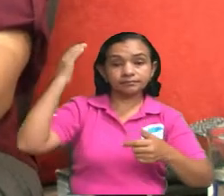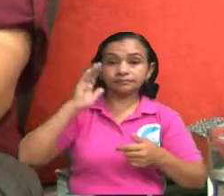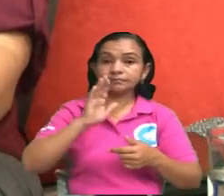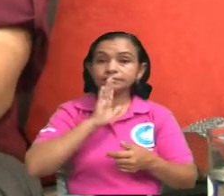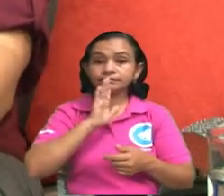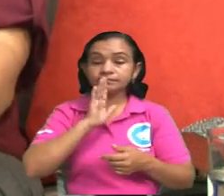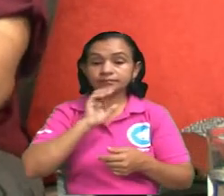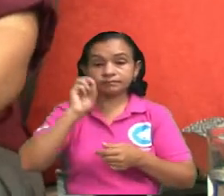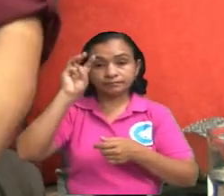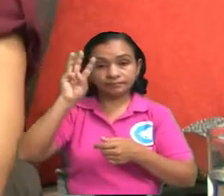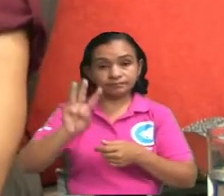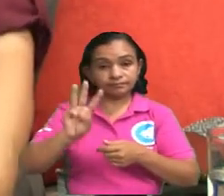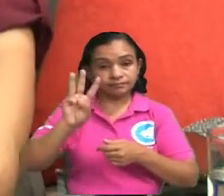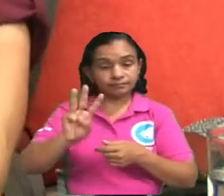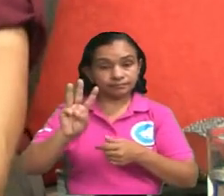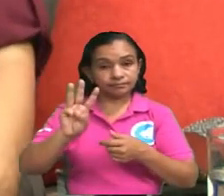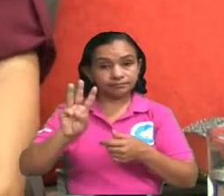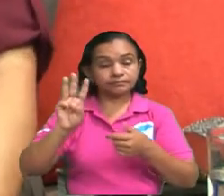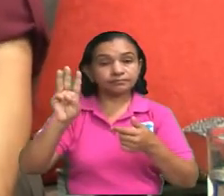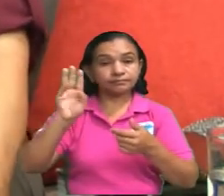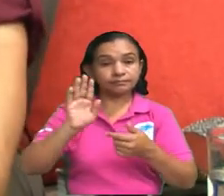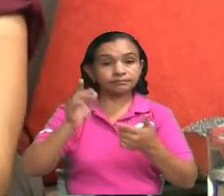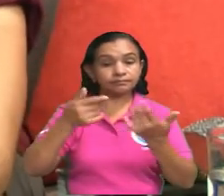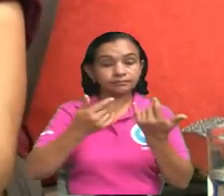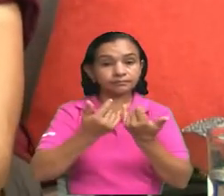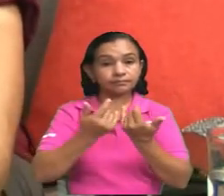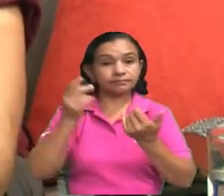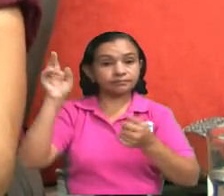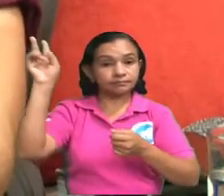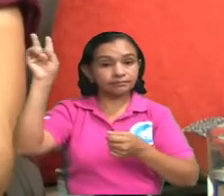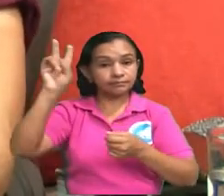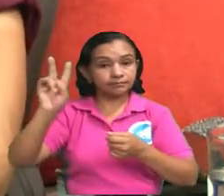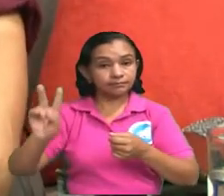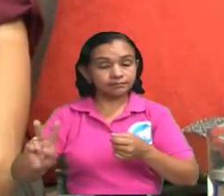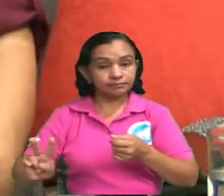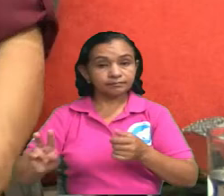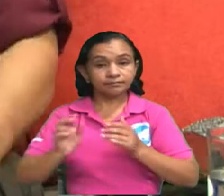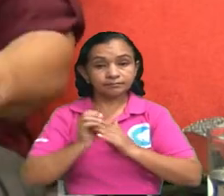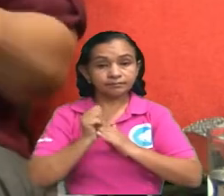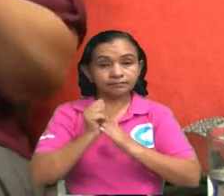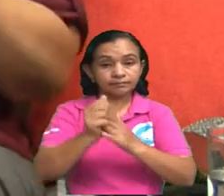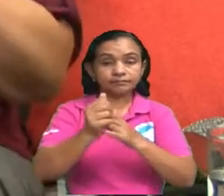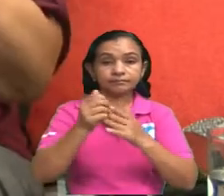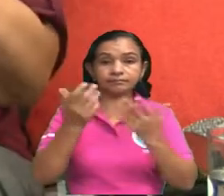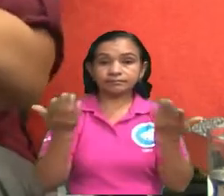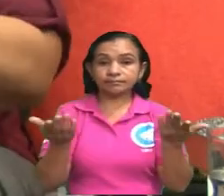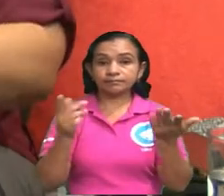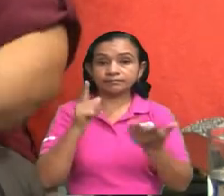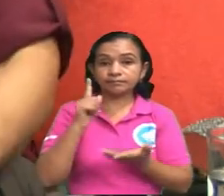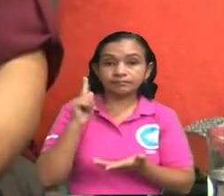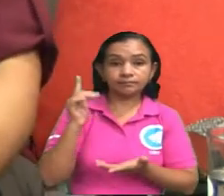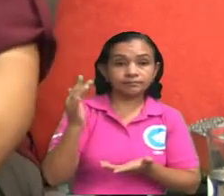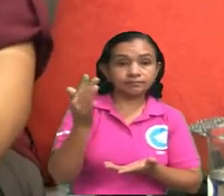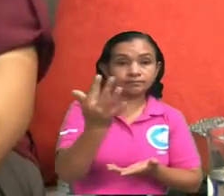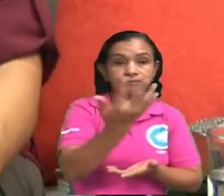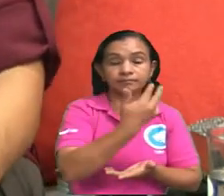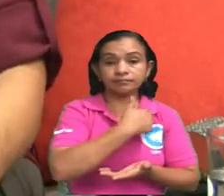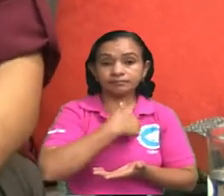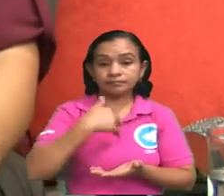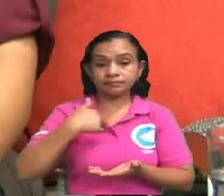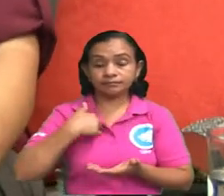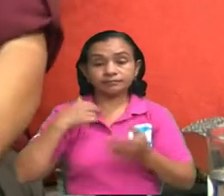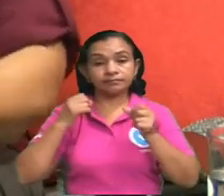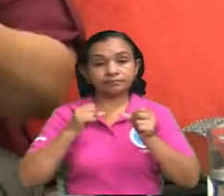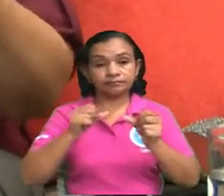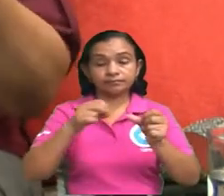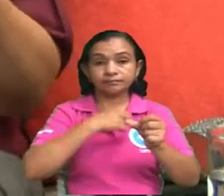tercera revolución, la revolución bolivariana, que la condujo el comandante Hugo Chávez Frías. Entonces, todos vamos histórico. Transitando en